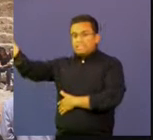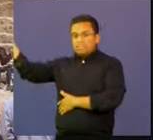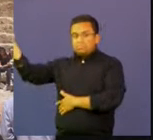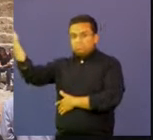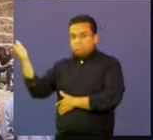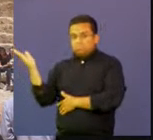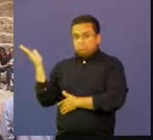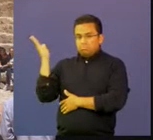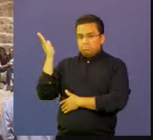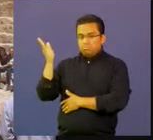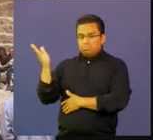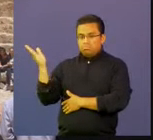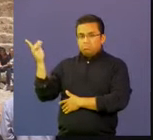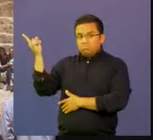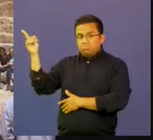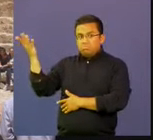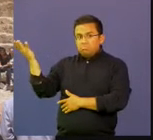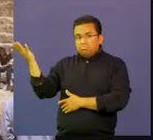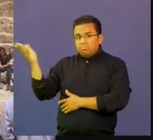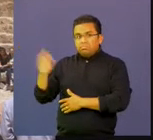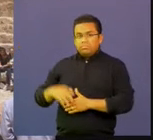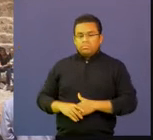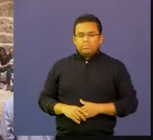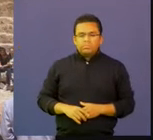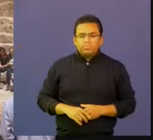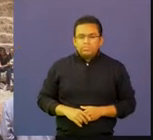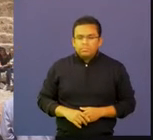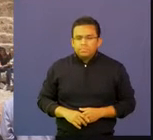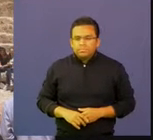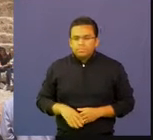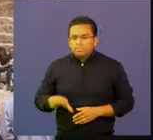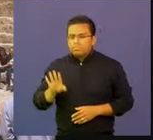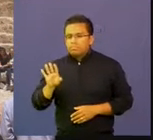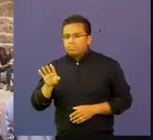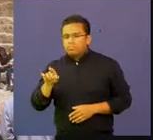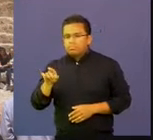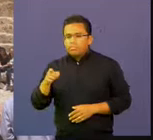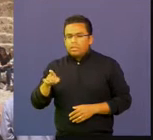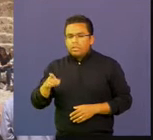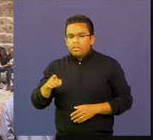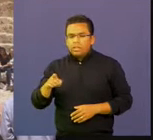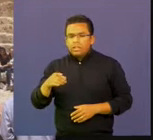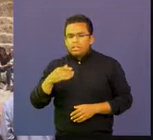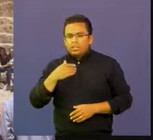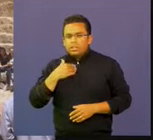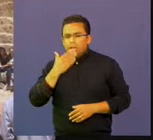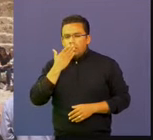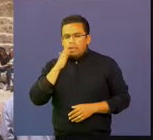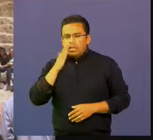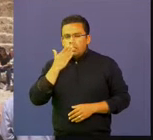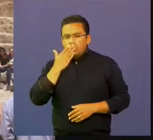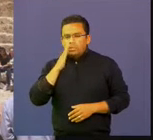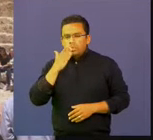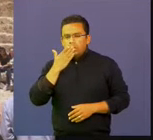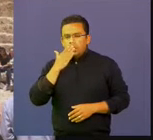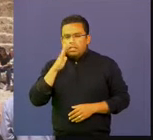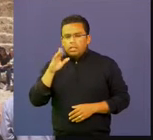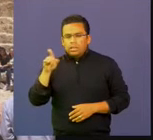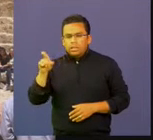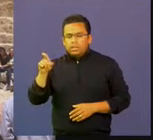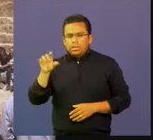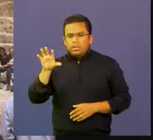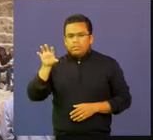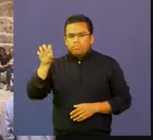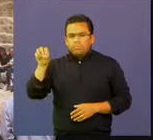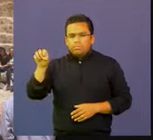Uy, eso parece o Jerusalén o las ruinas en Bari. Ok. No sé. Es Jerusalén,